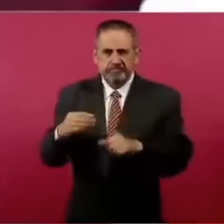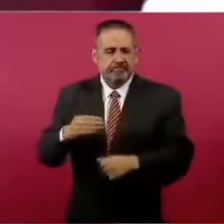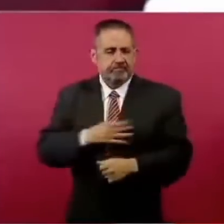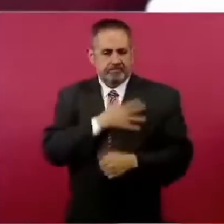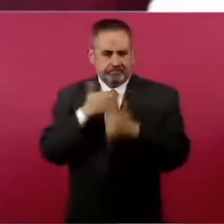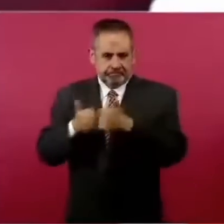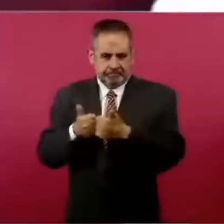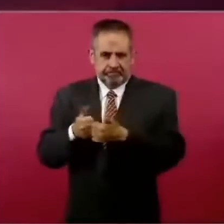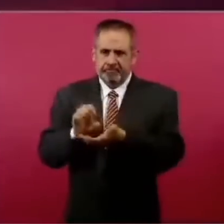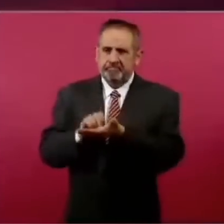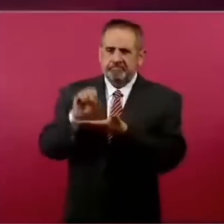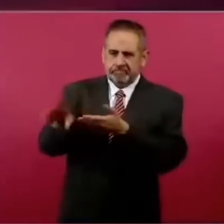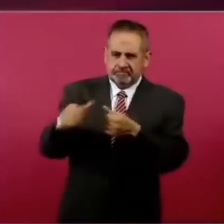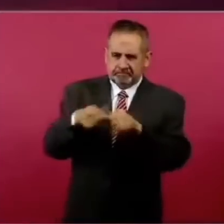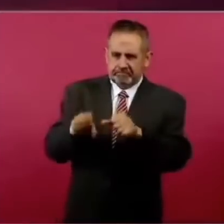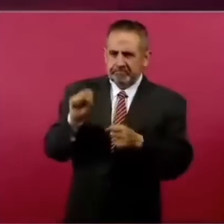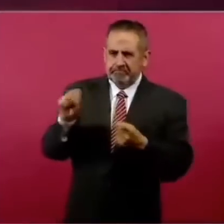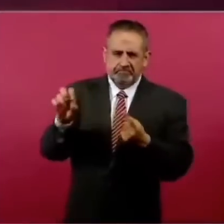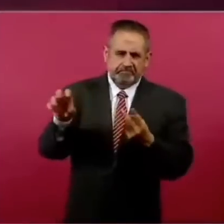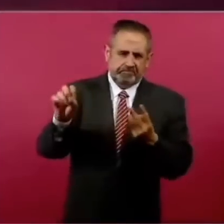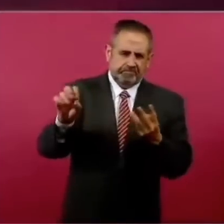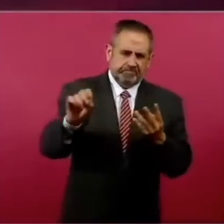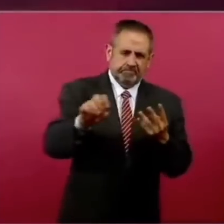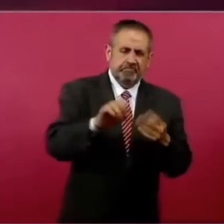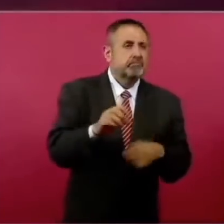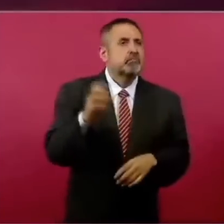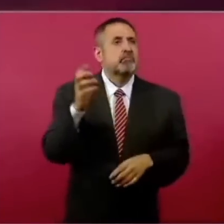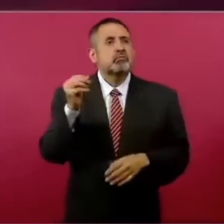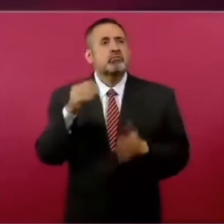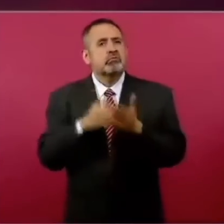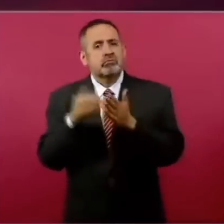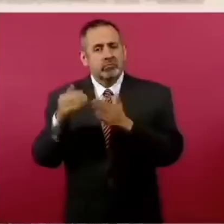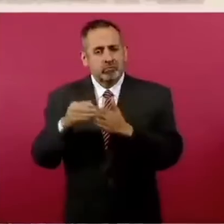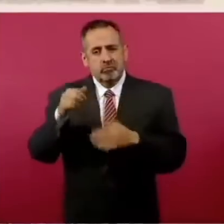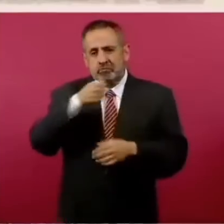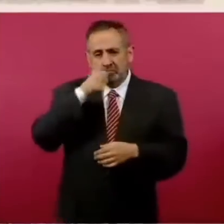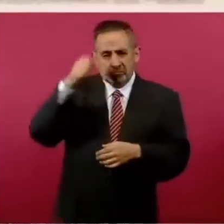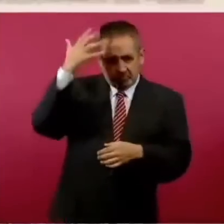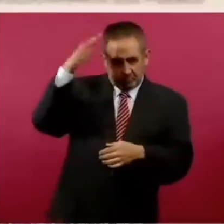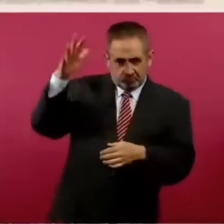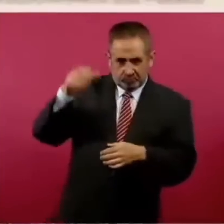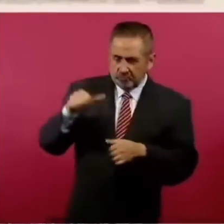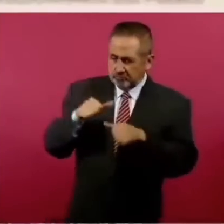Bienestar, como a 9 millones de adultos mayores, a partir de hoy.